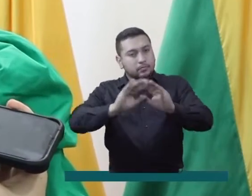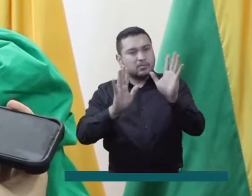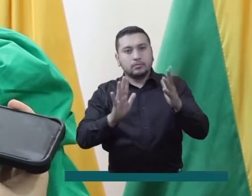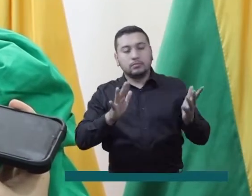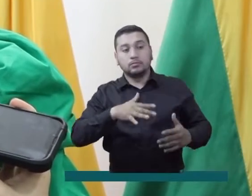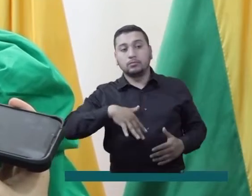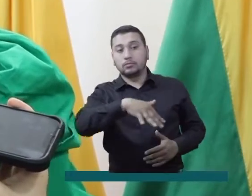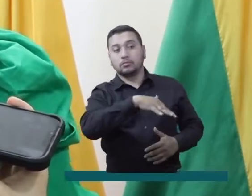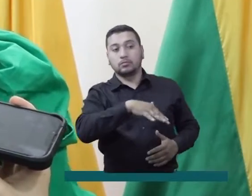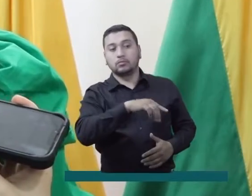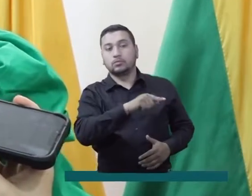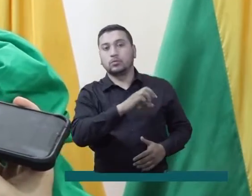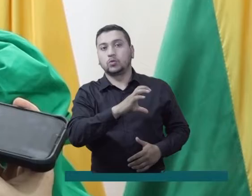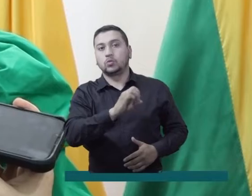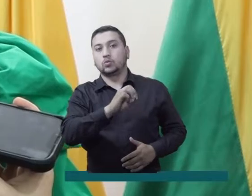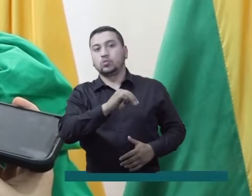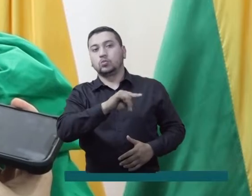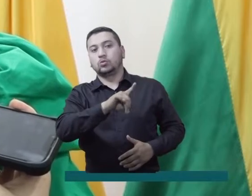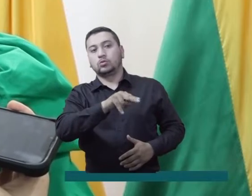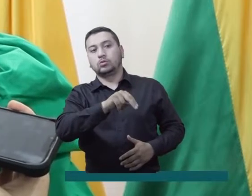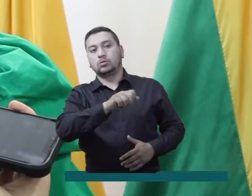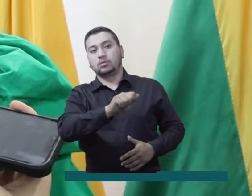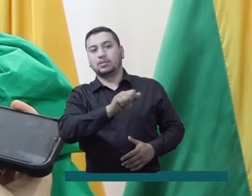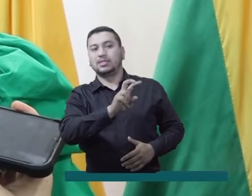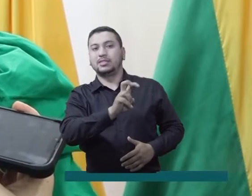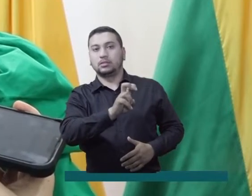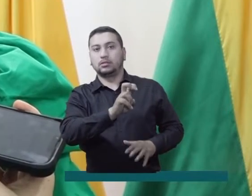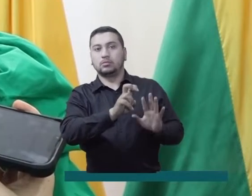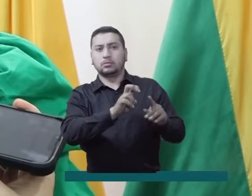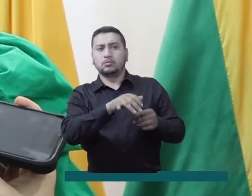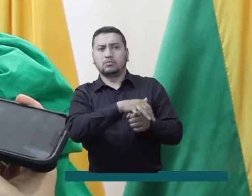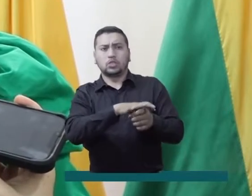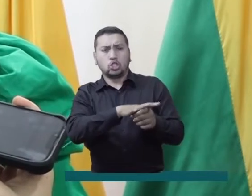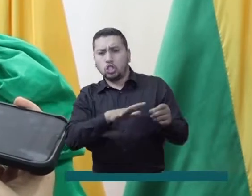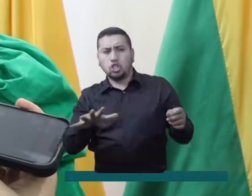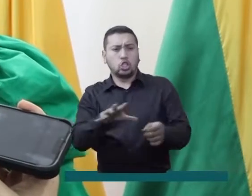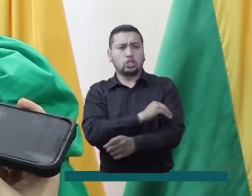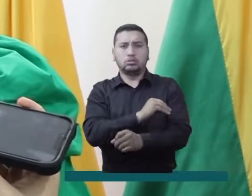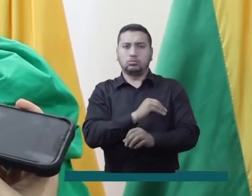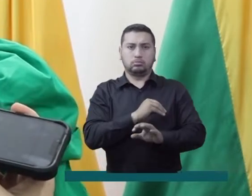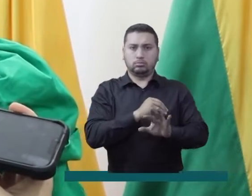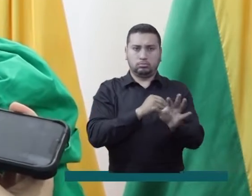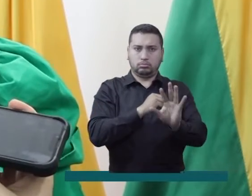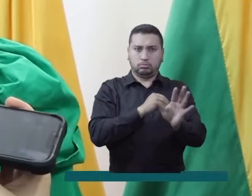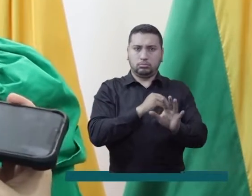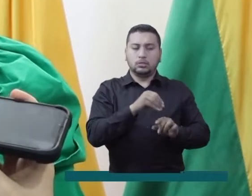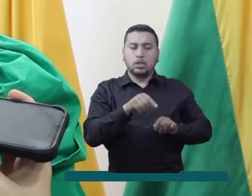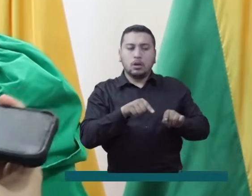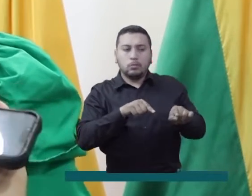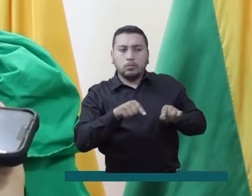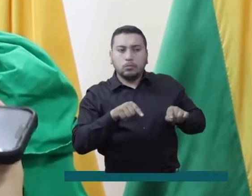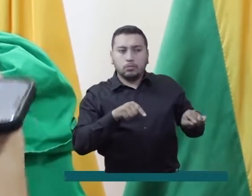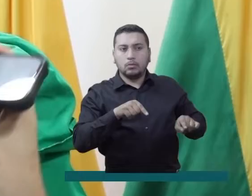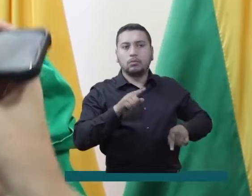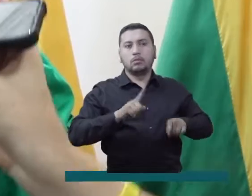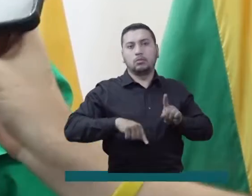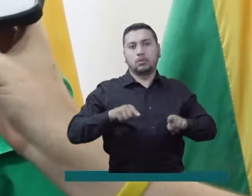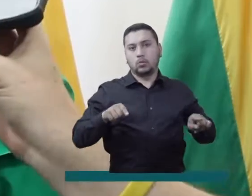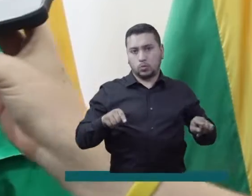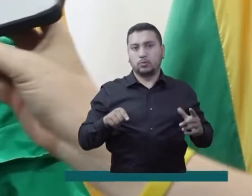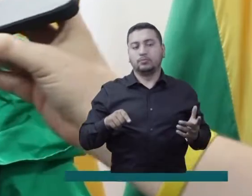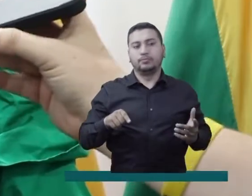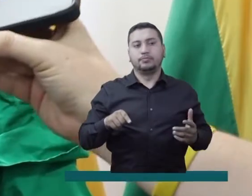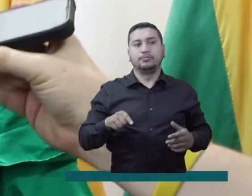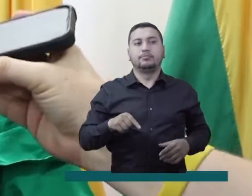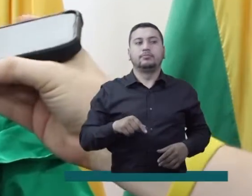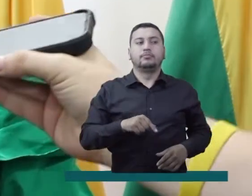que cuando hablamos de la Comuna 7, también es indispensable decir que no son todos los barrios de la Comuna 7, son algunos barrios puntuales